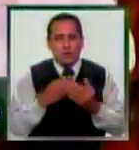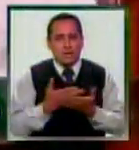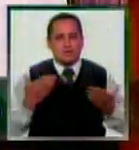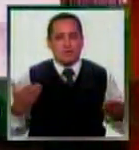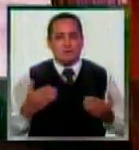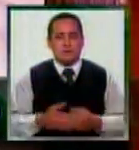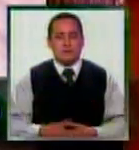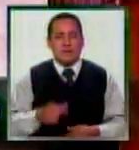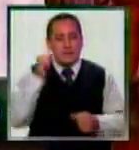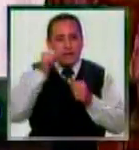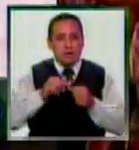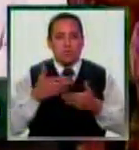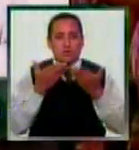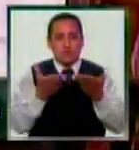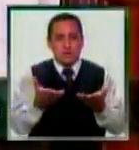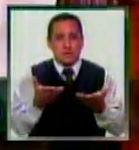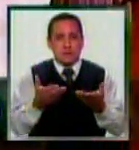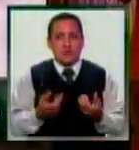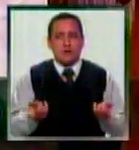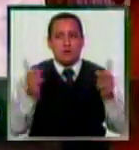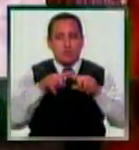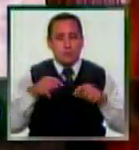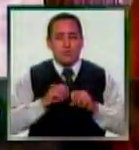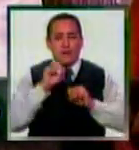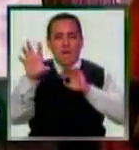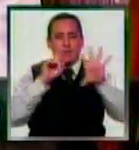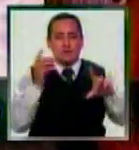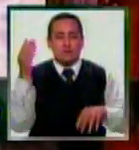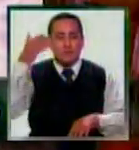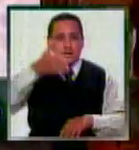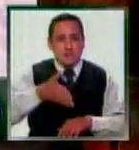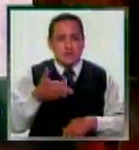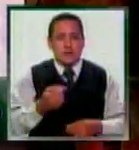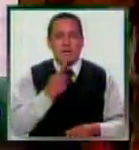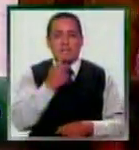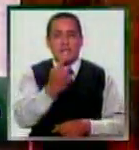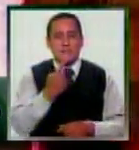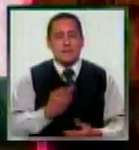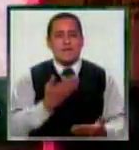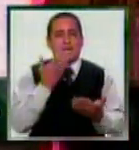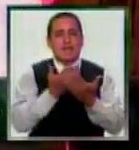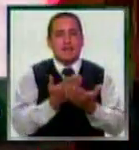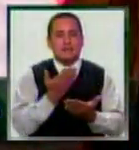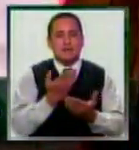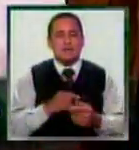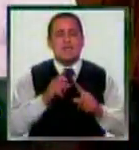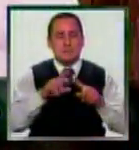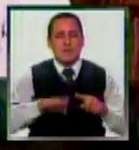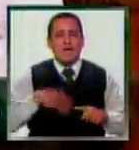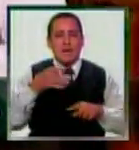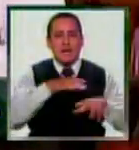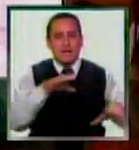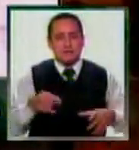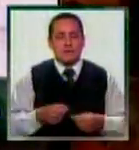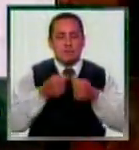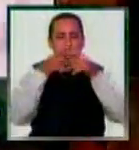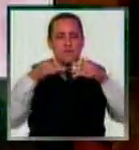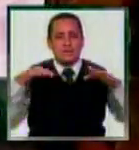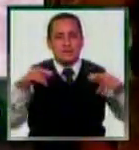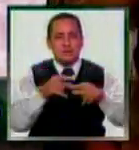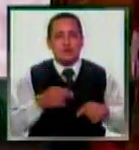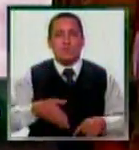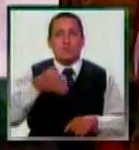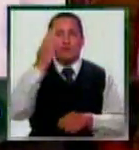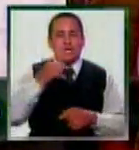cosas. Recuerde usted cuando en campaña venía y le decía gracias y va a ser usted bendecido por el